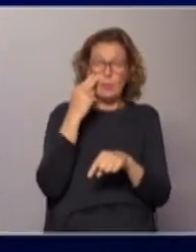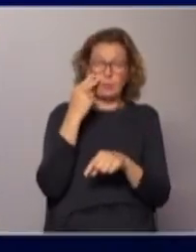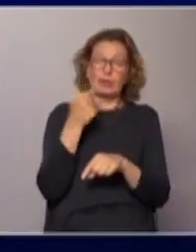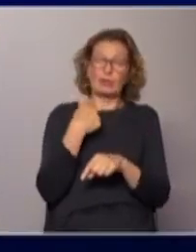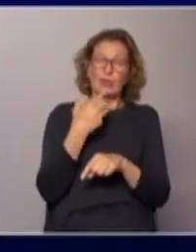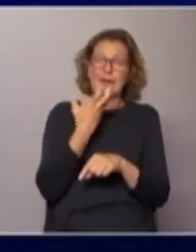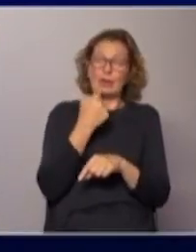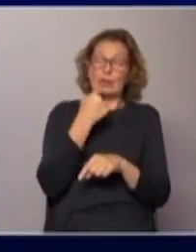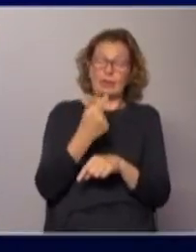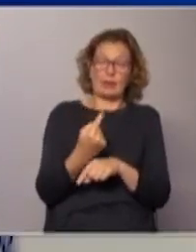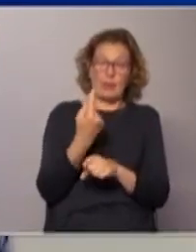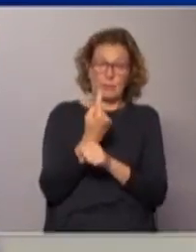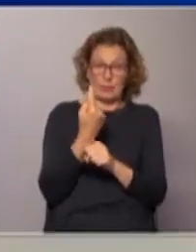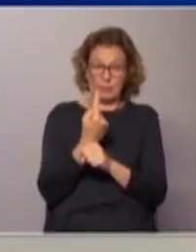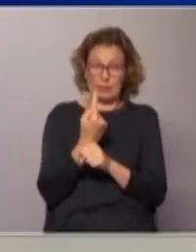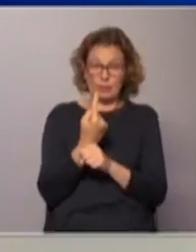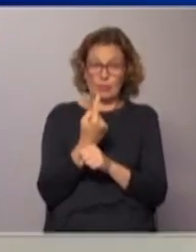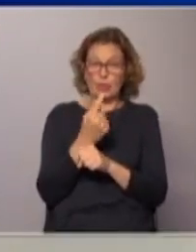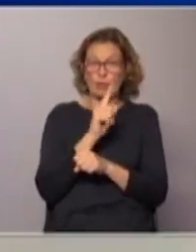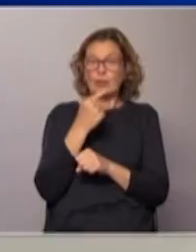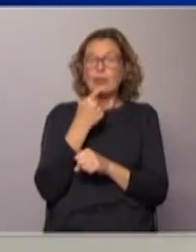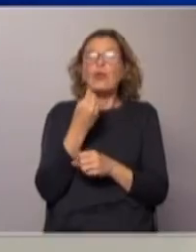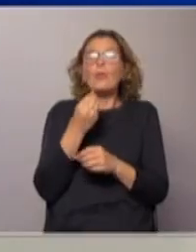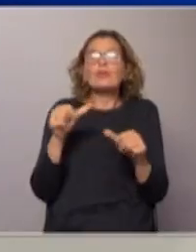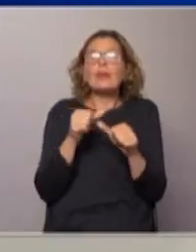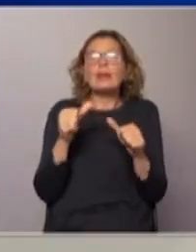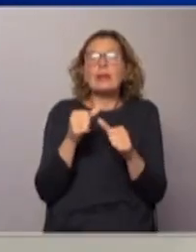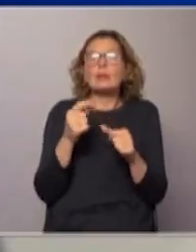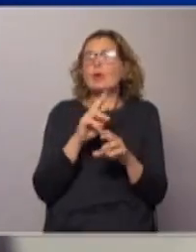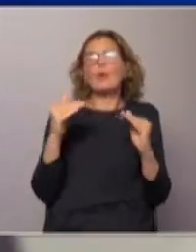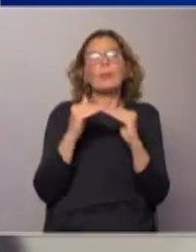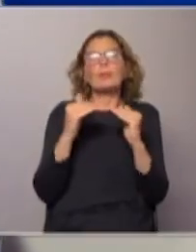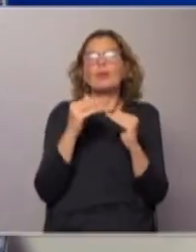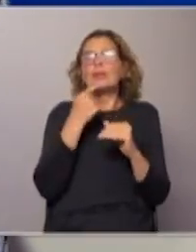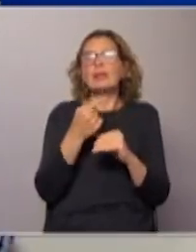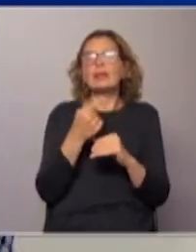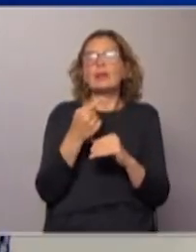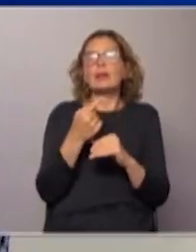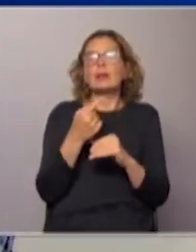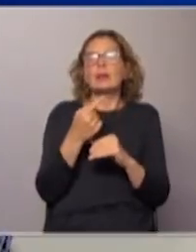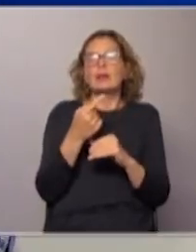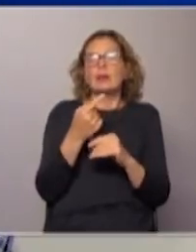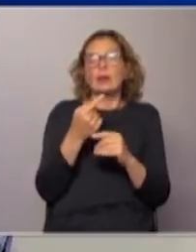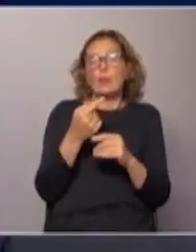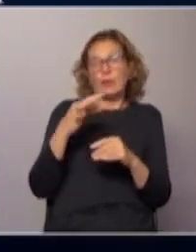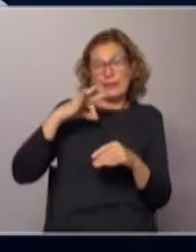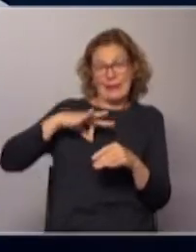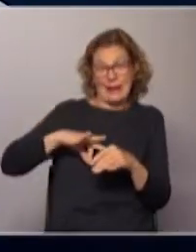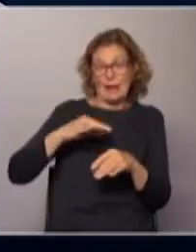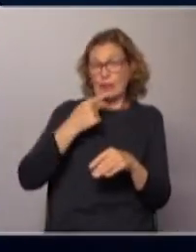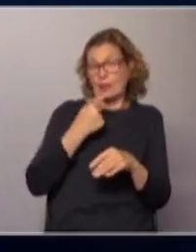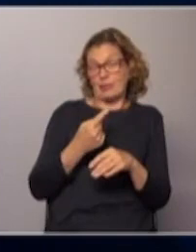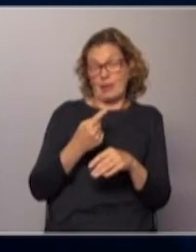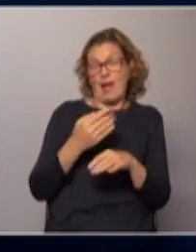quiero comentar el primero es que no se dice cómo se va a hacer no es lo mismo como decía la pauta de consejos y salarios